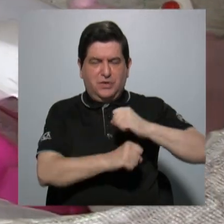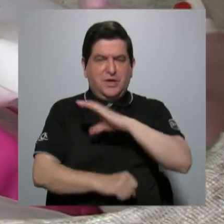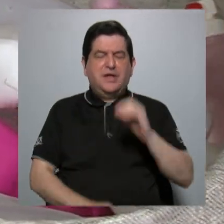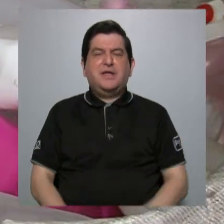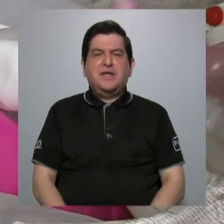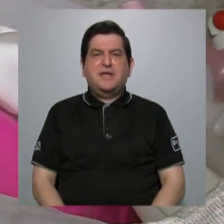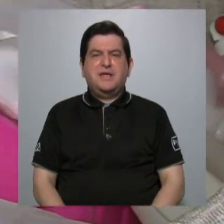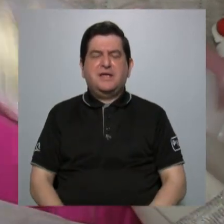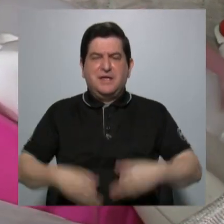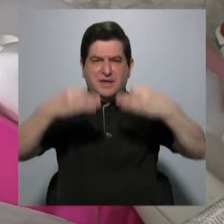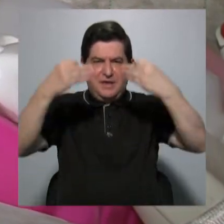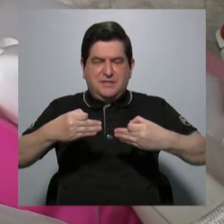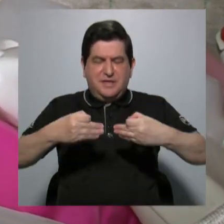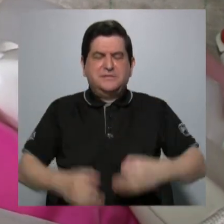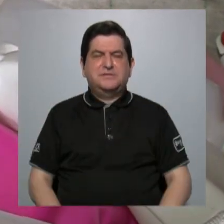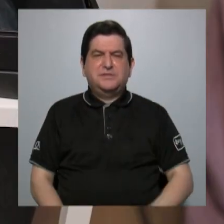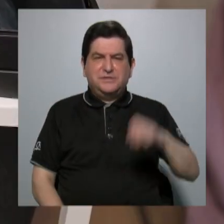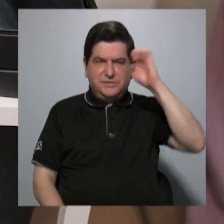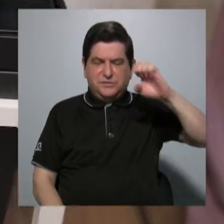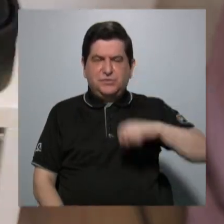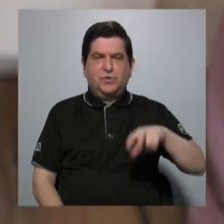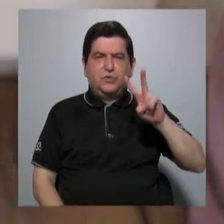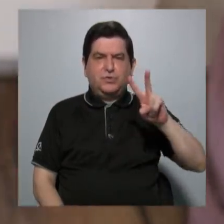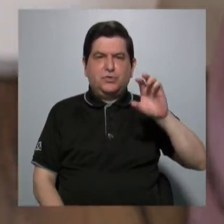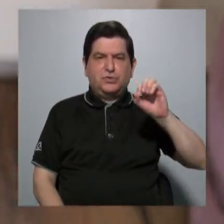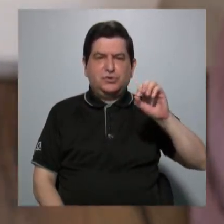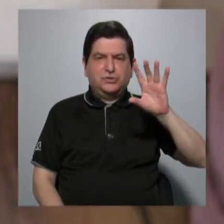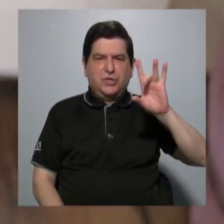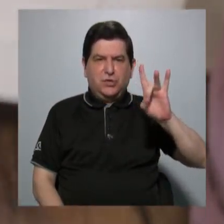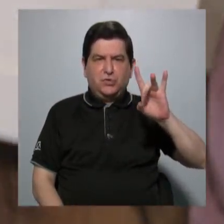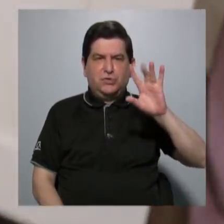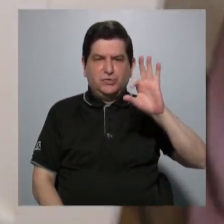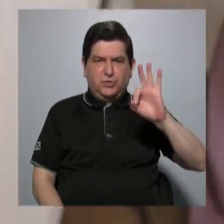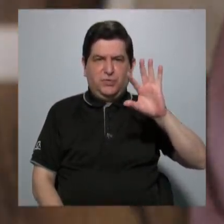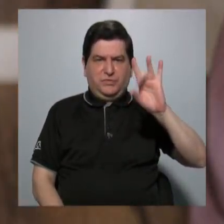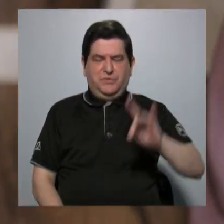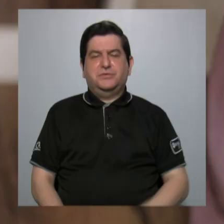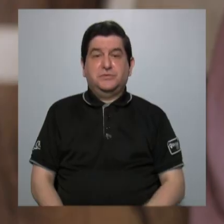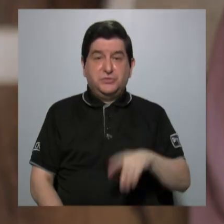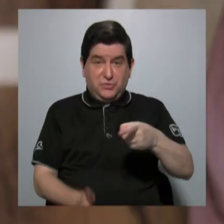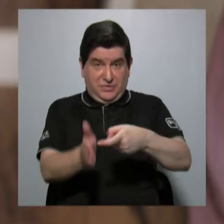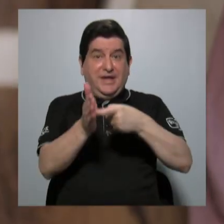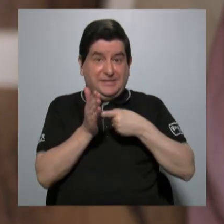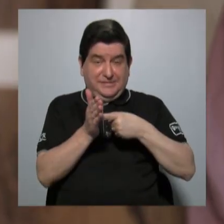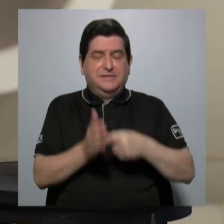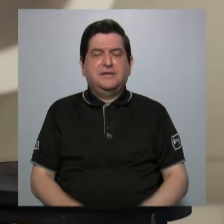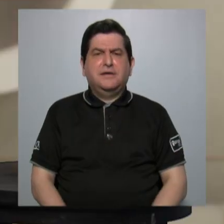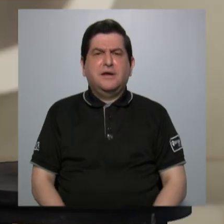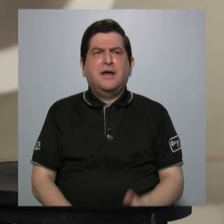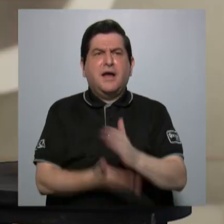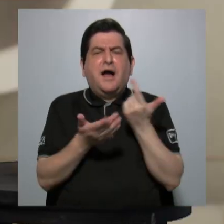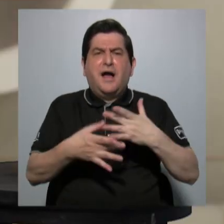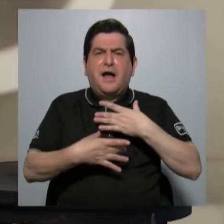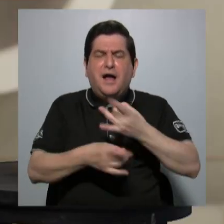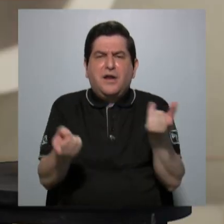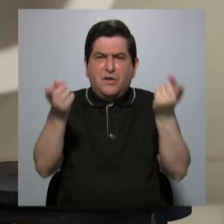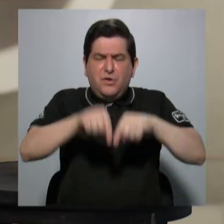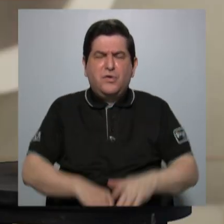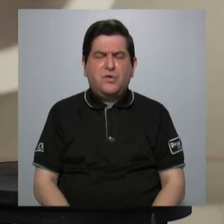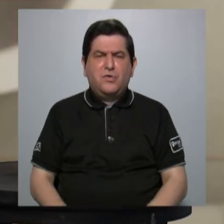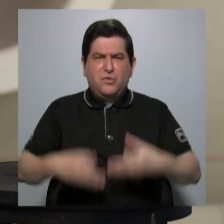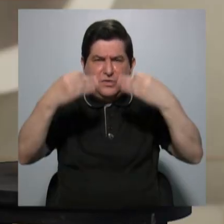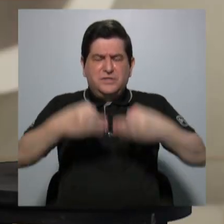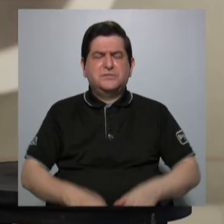la Directiva Europea 208/98. Entonces, exige que se haga esto. Y últimamente pasó algo interesante, que es el